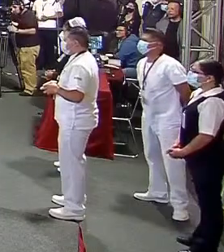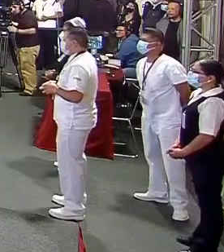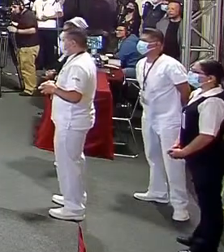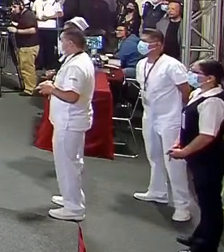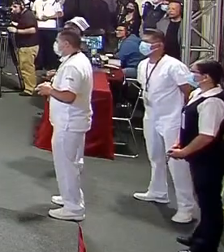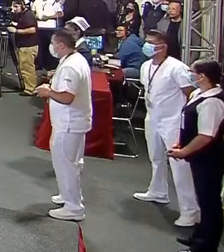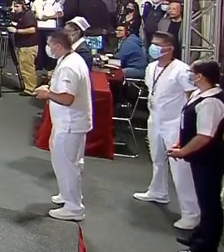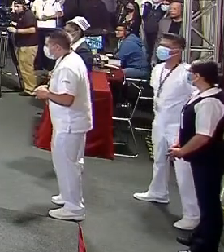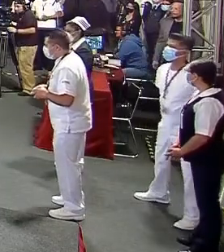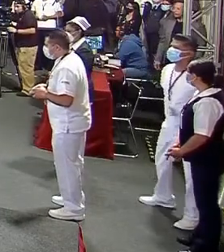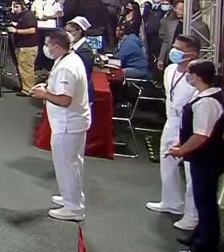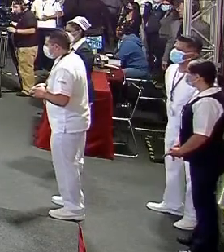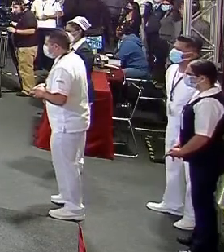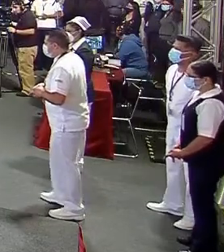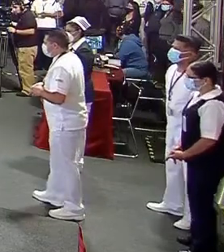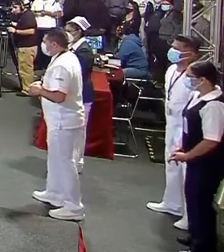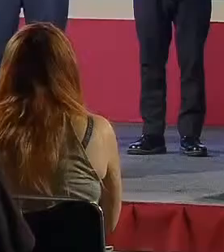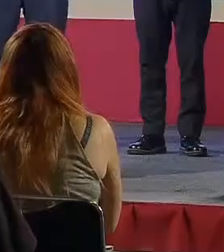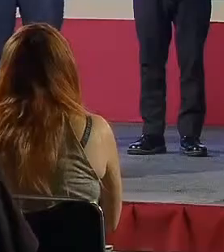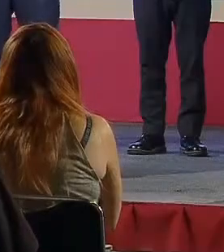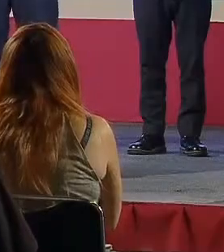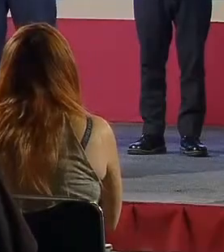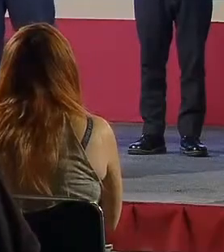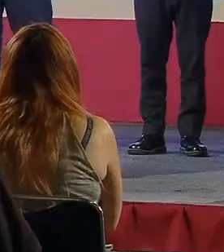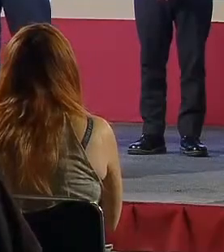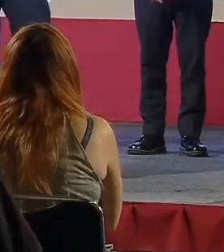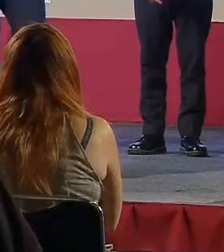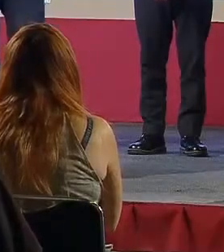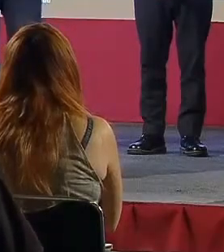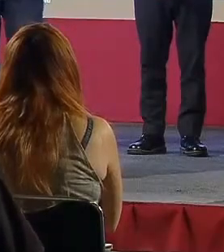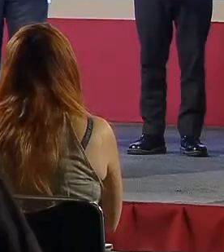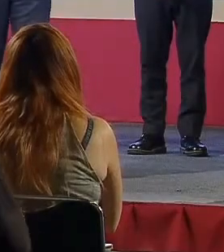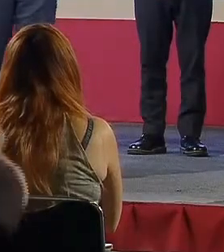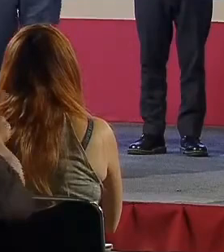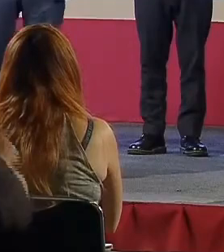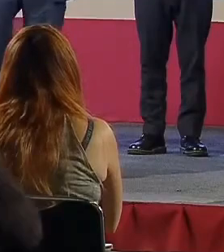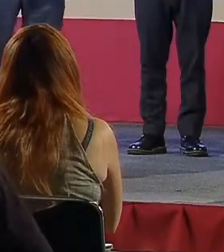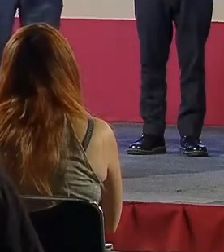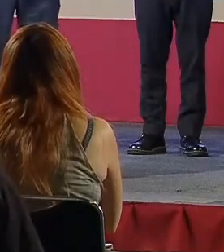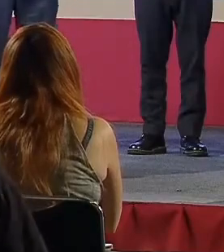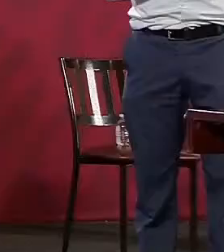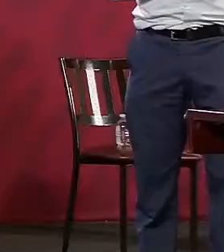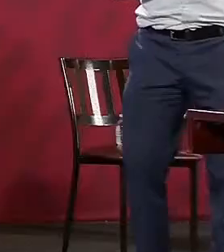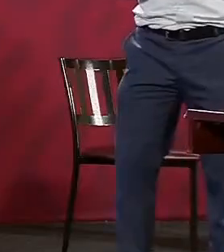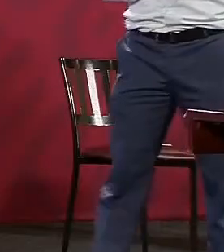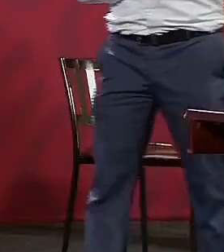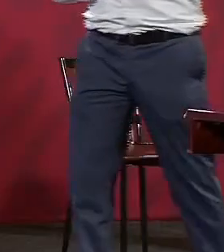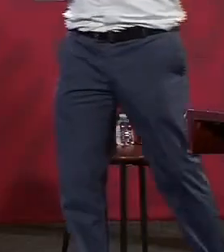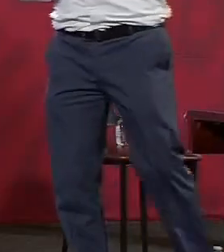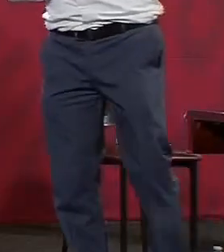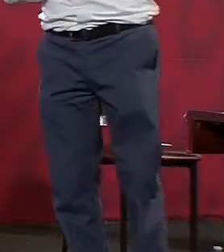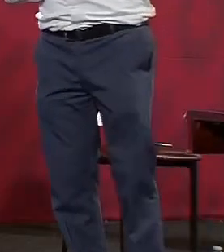Factores de riesgo, porque están con los médicos, están metiendo a los hospitales.